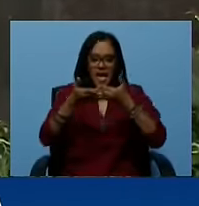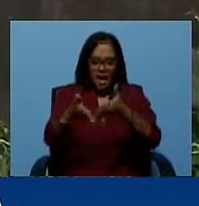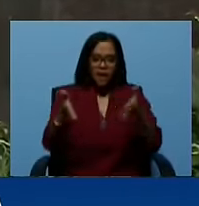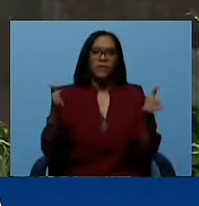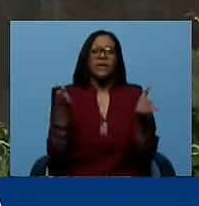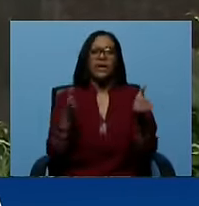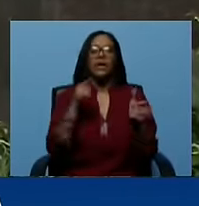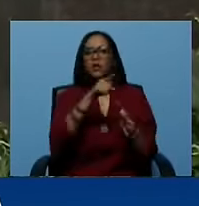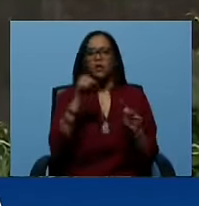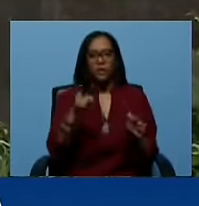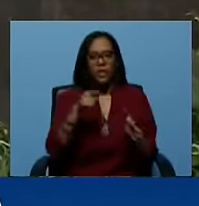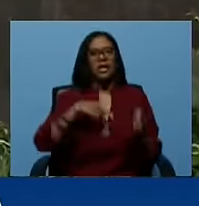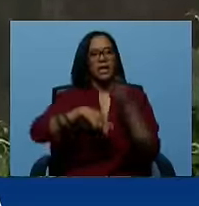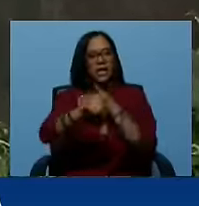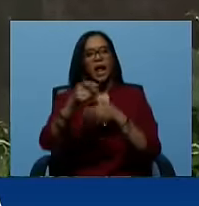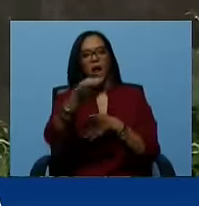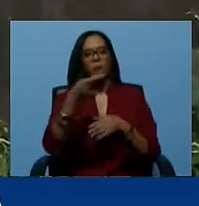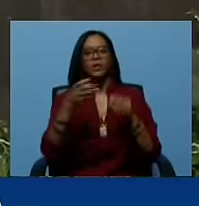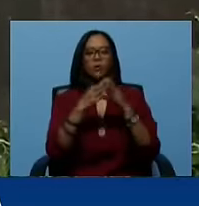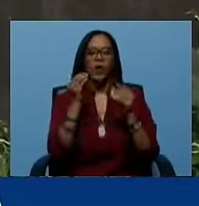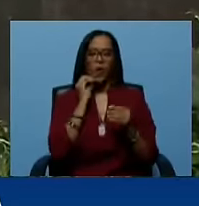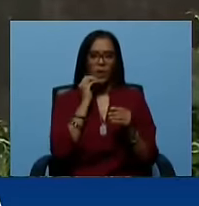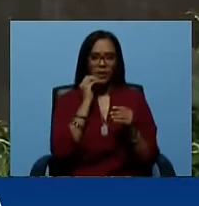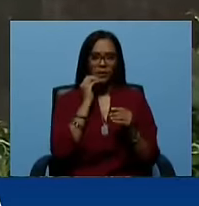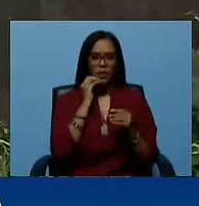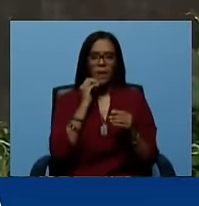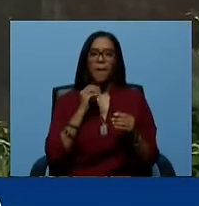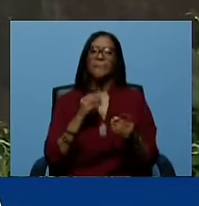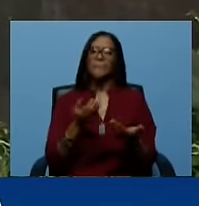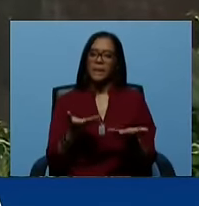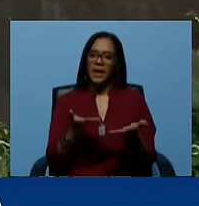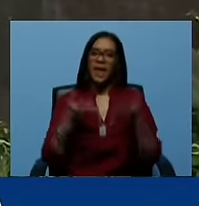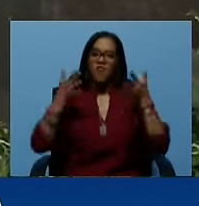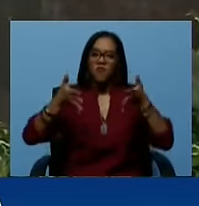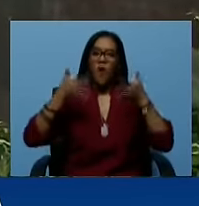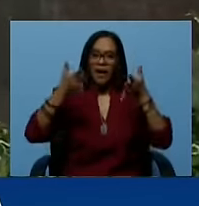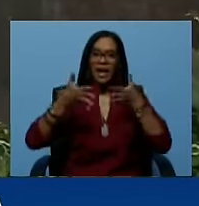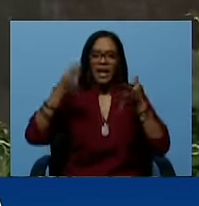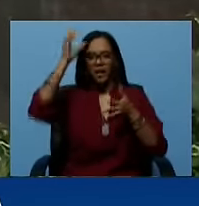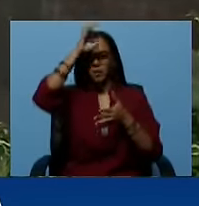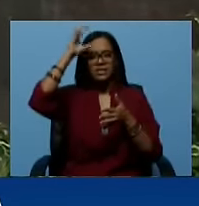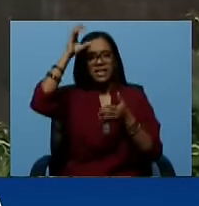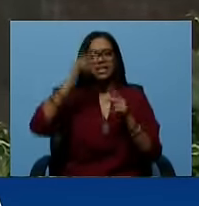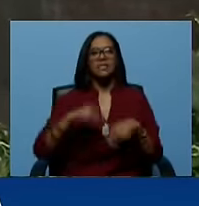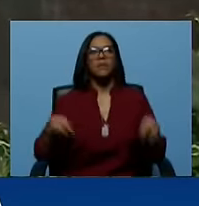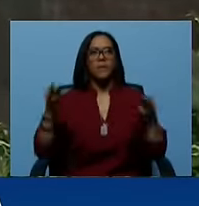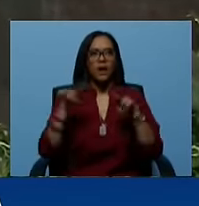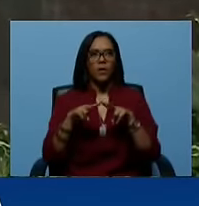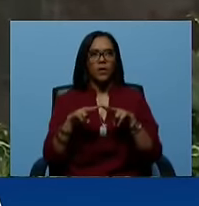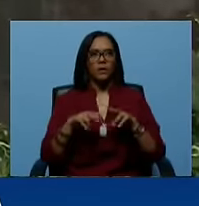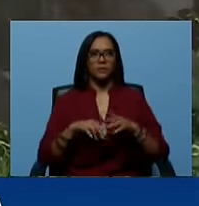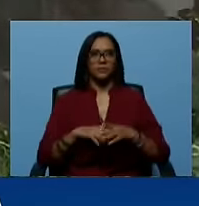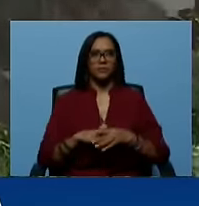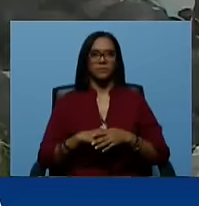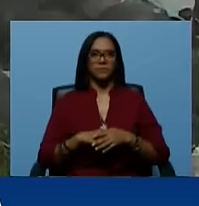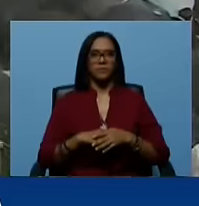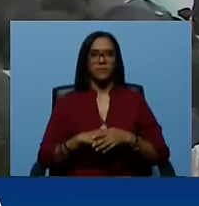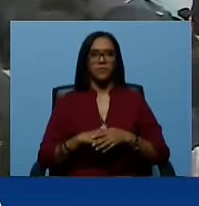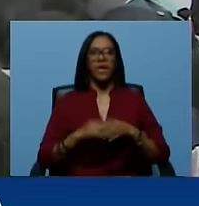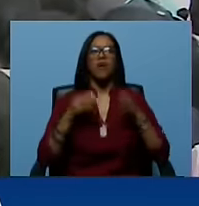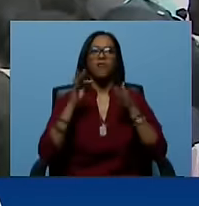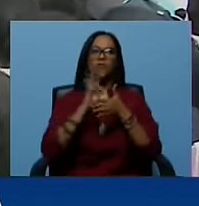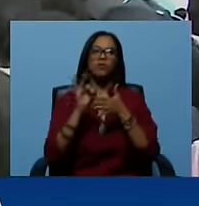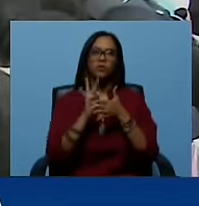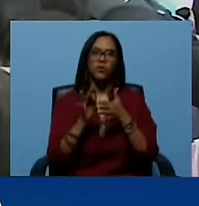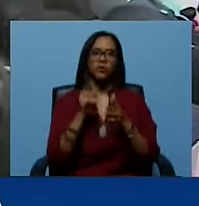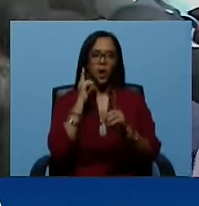y ustedes ir a la búsqueda de toda la juventud para forjarla en conciencia, en valores, en función de los